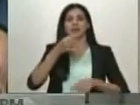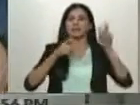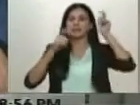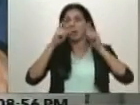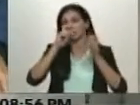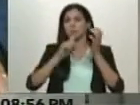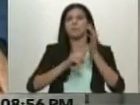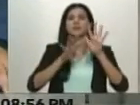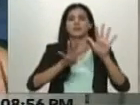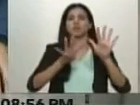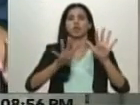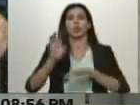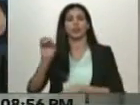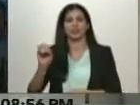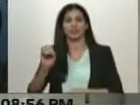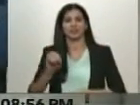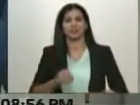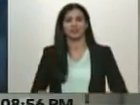90.